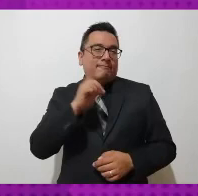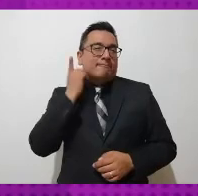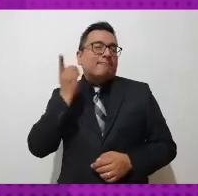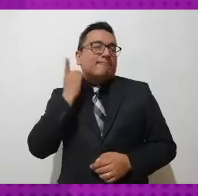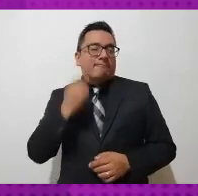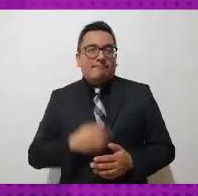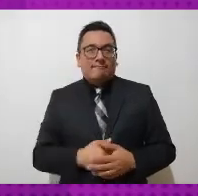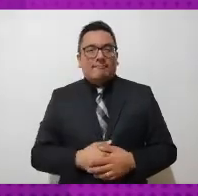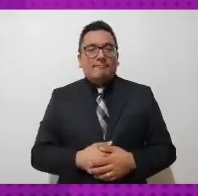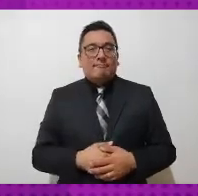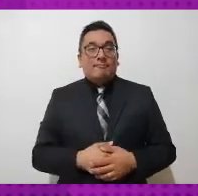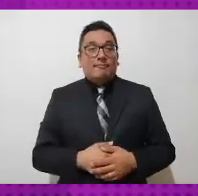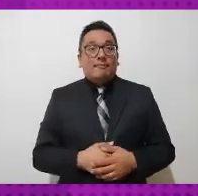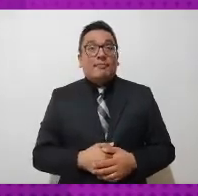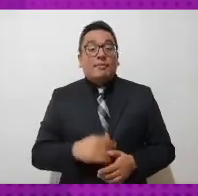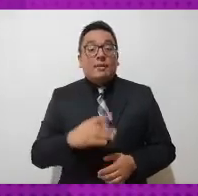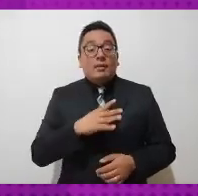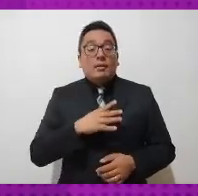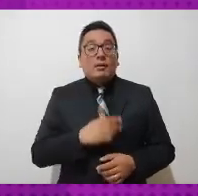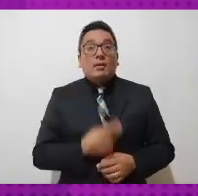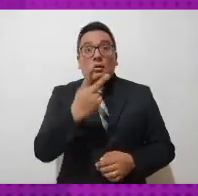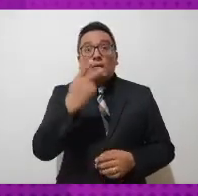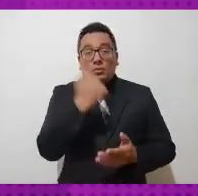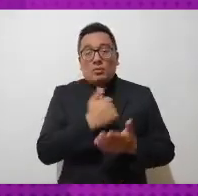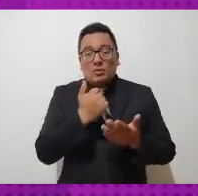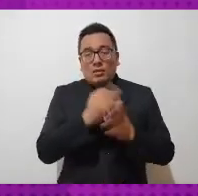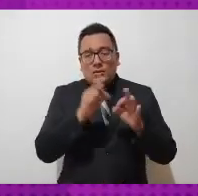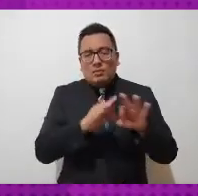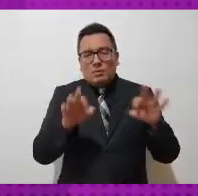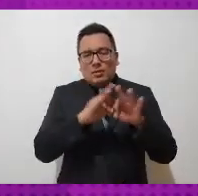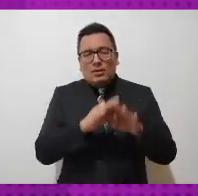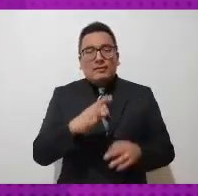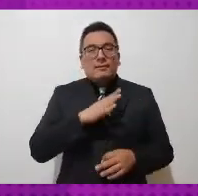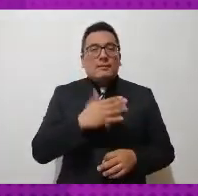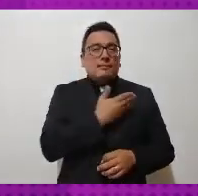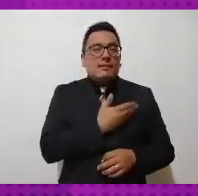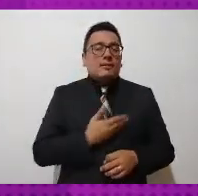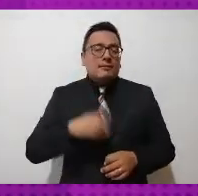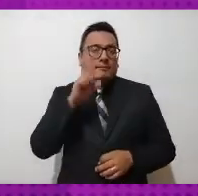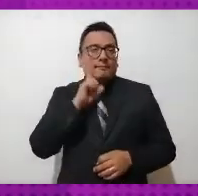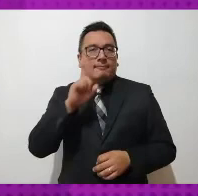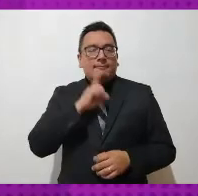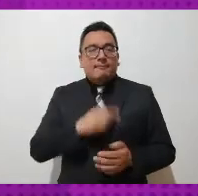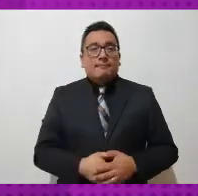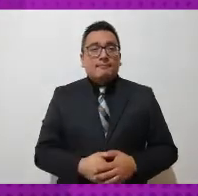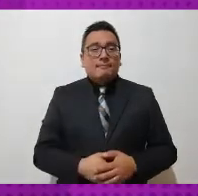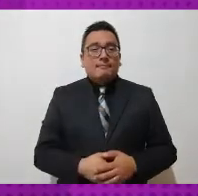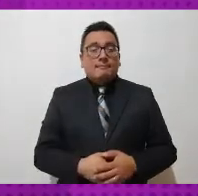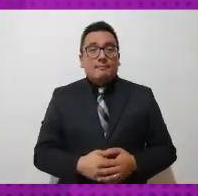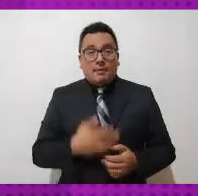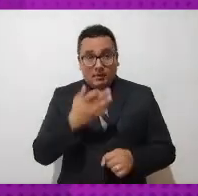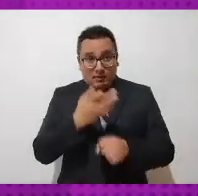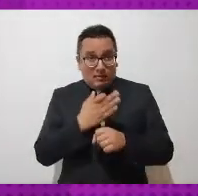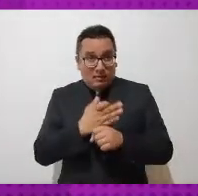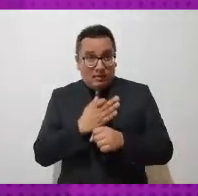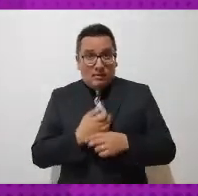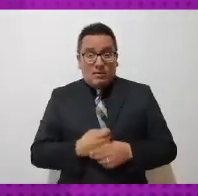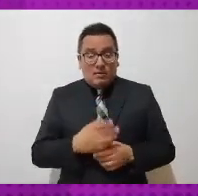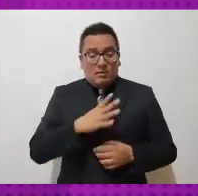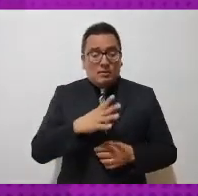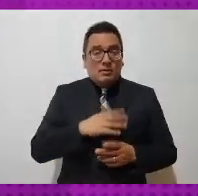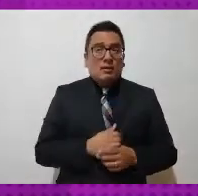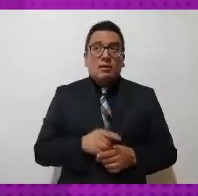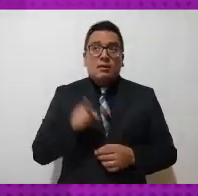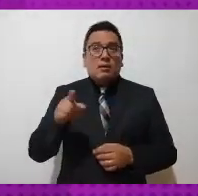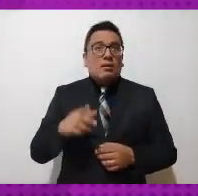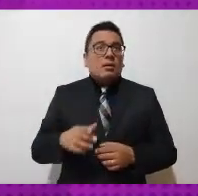diputada. Los 2 municipios más importantes del estado tienen presidenta municipal. Y en este momento quien preside el